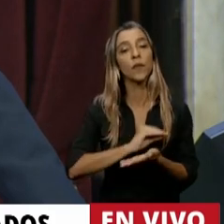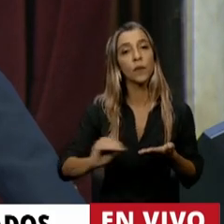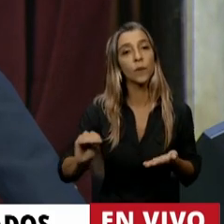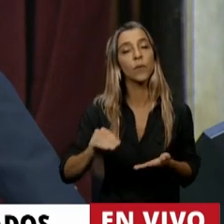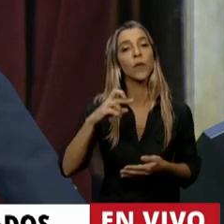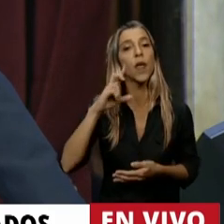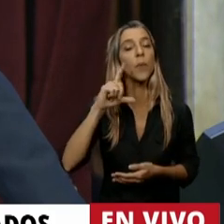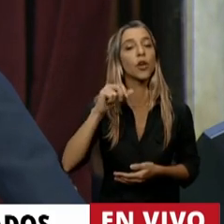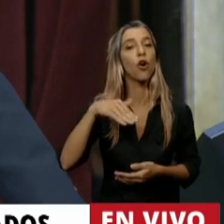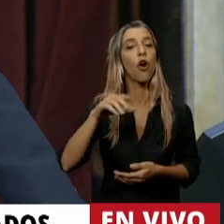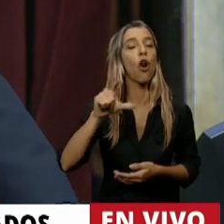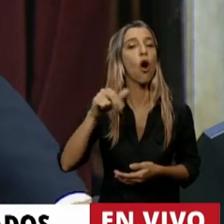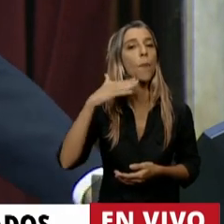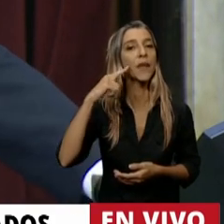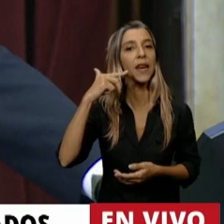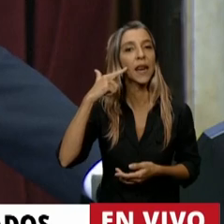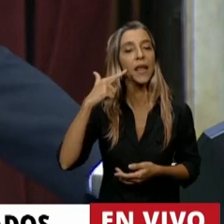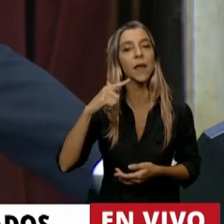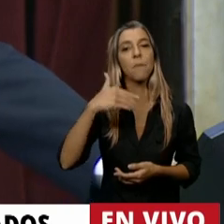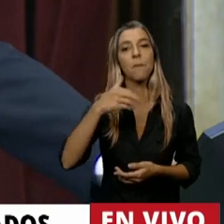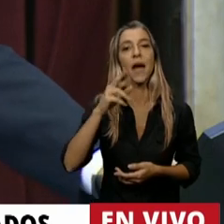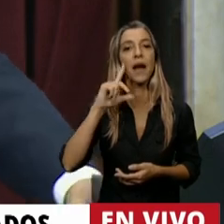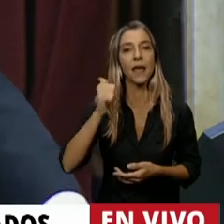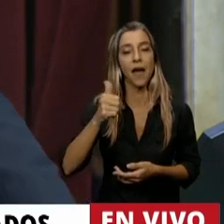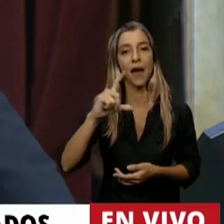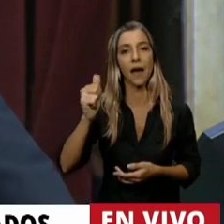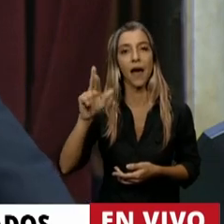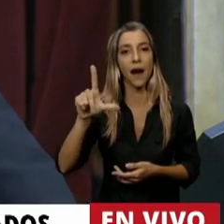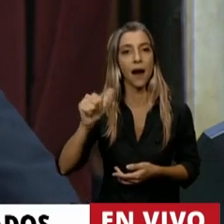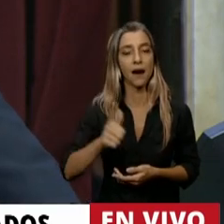Diputada Piccolomini María Carla.